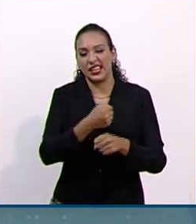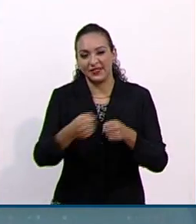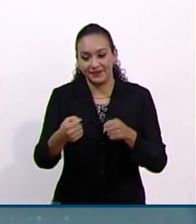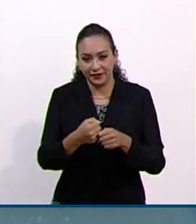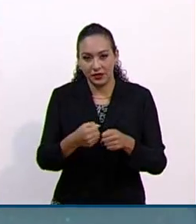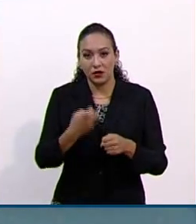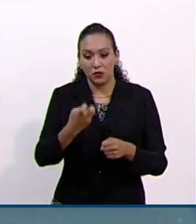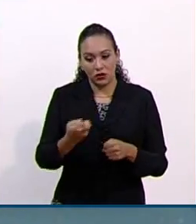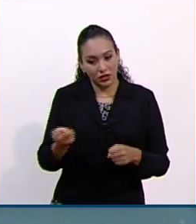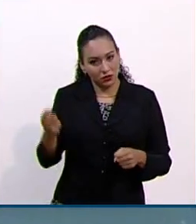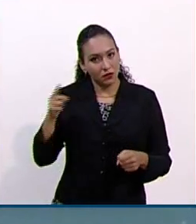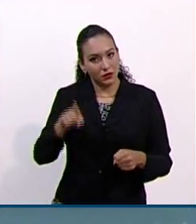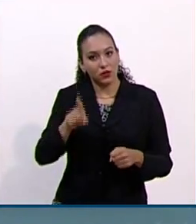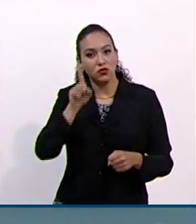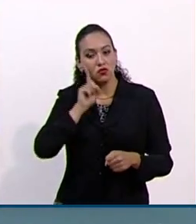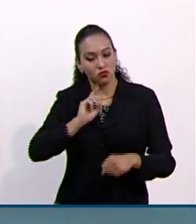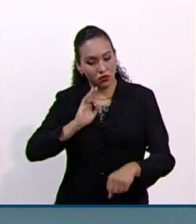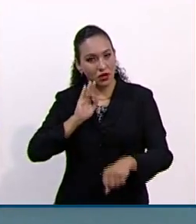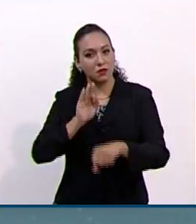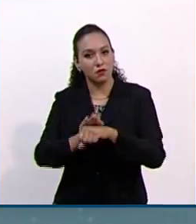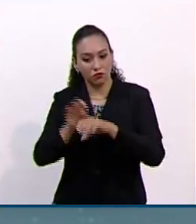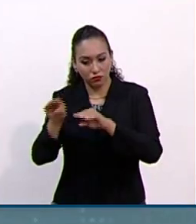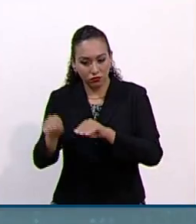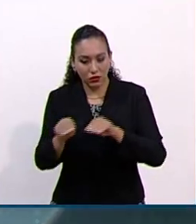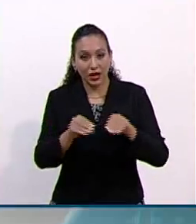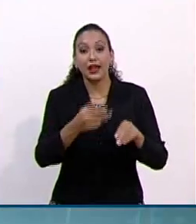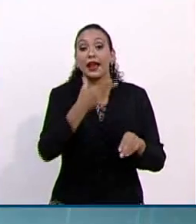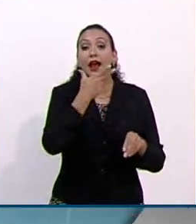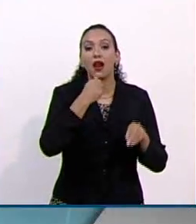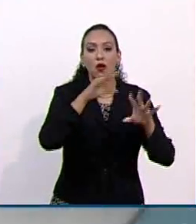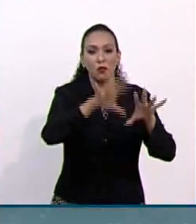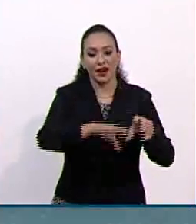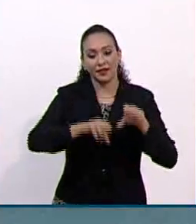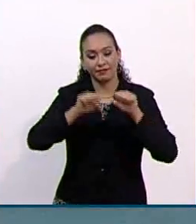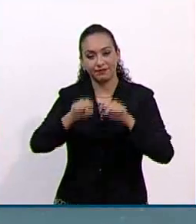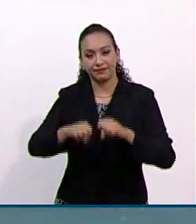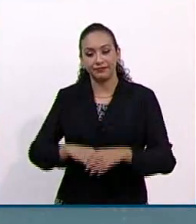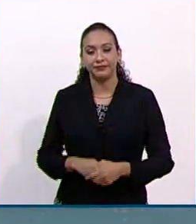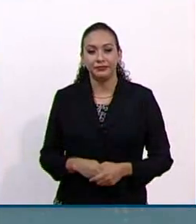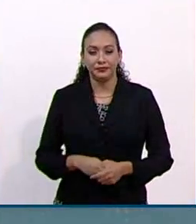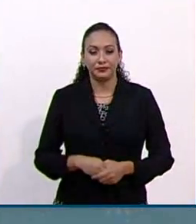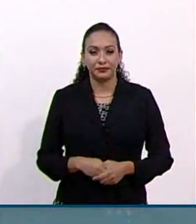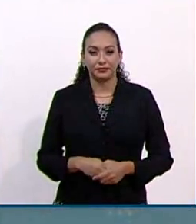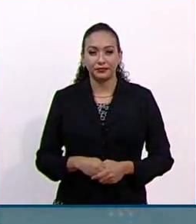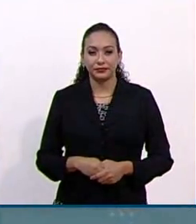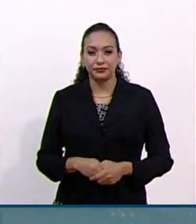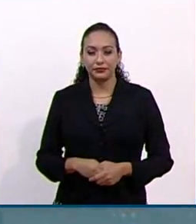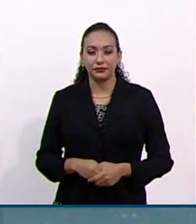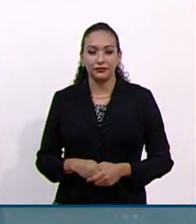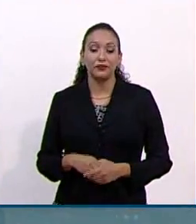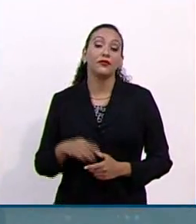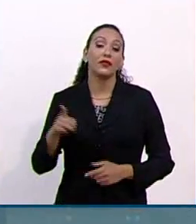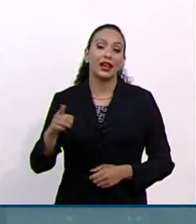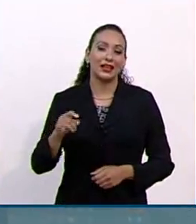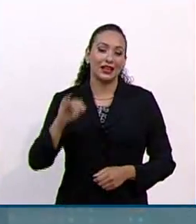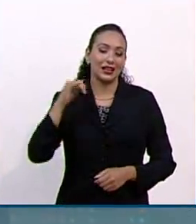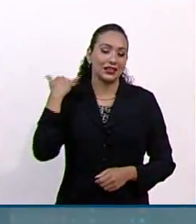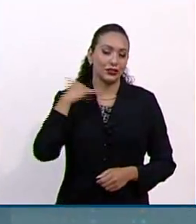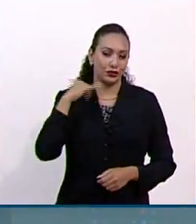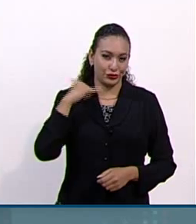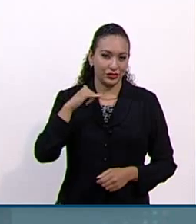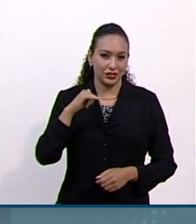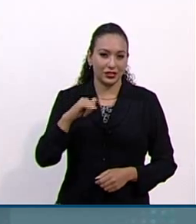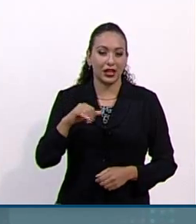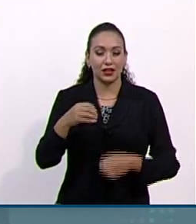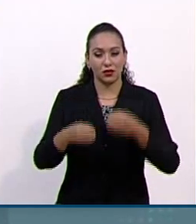lo que ordenó poner a disposición de las autoridades al agresor. El Poder Judicial de Yucatán cuenta con 84